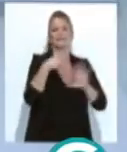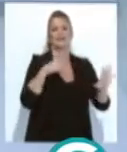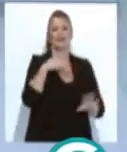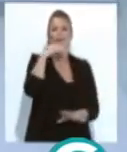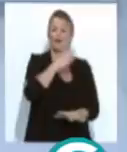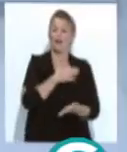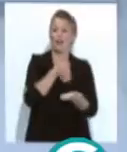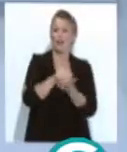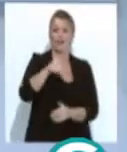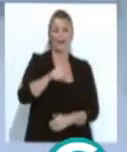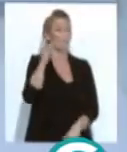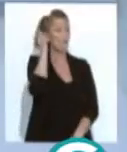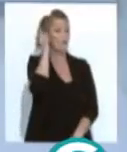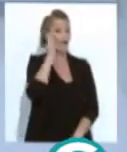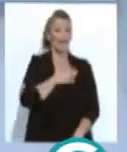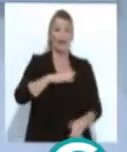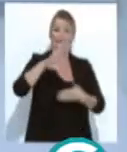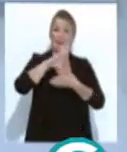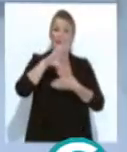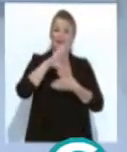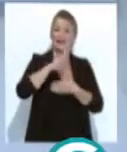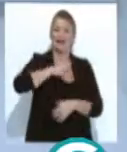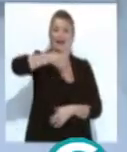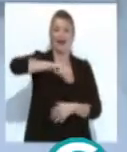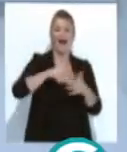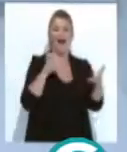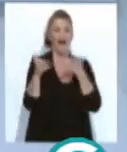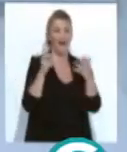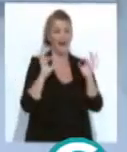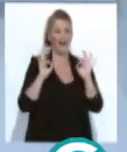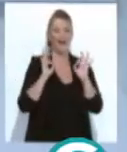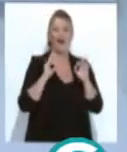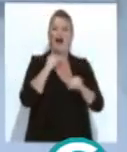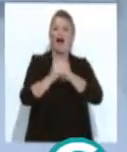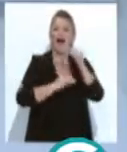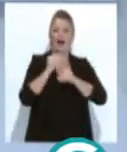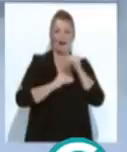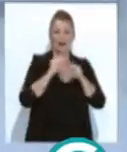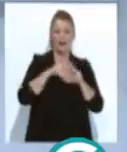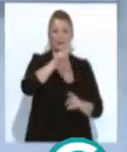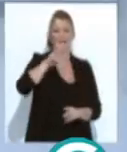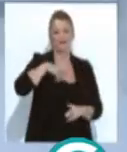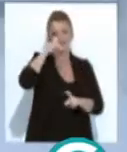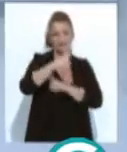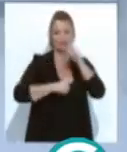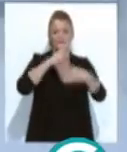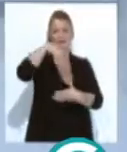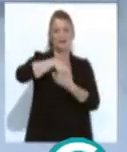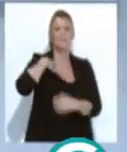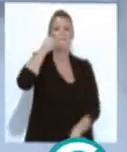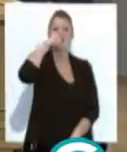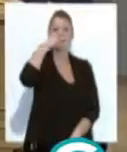nuestra ciudad. Las mujeres de Iberoamérica en las artes escénicas comienzan su 23ª cita en el Centro Integral del Palillero.